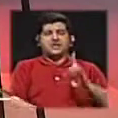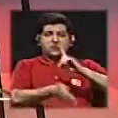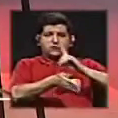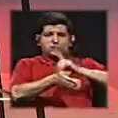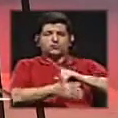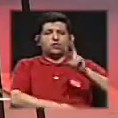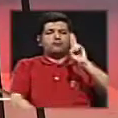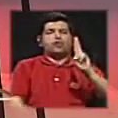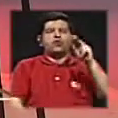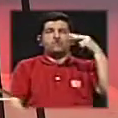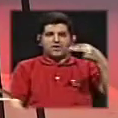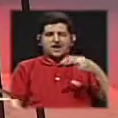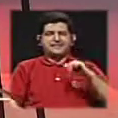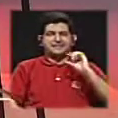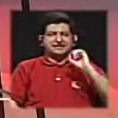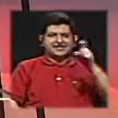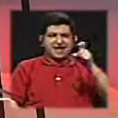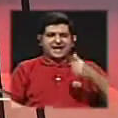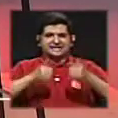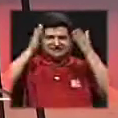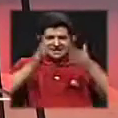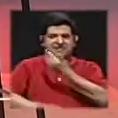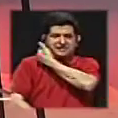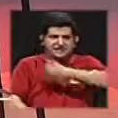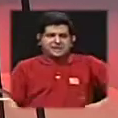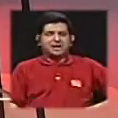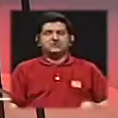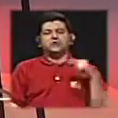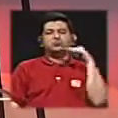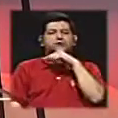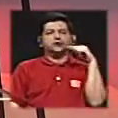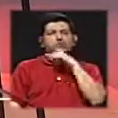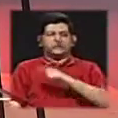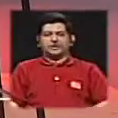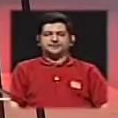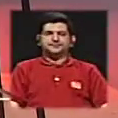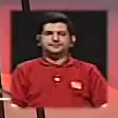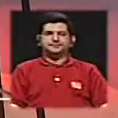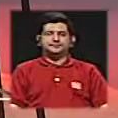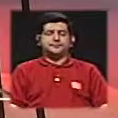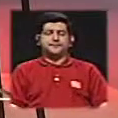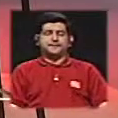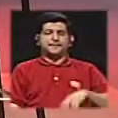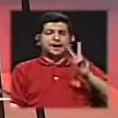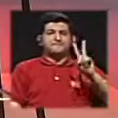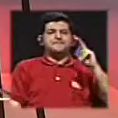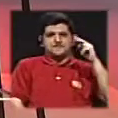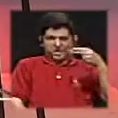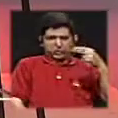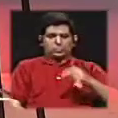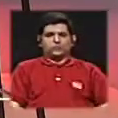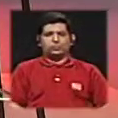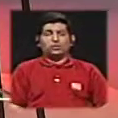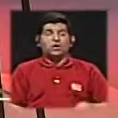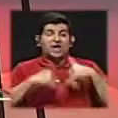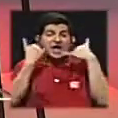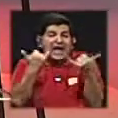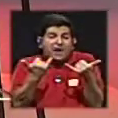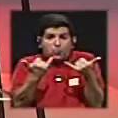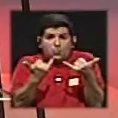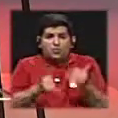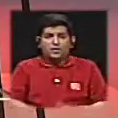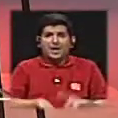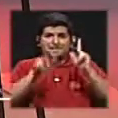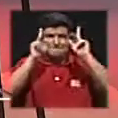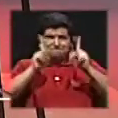Rodolfo Hernández, ex candidato presidencial del Partido Unidad Social Cristiana. Don Víctor Hugo, entonces ahora, ¿quiénes son